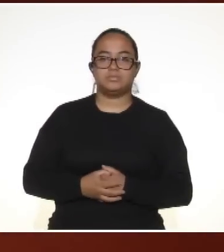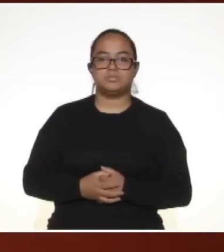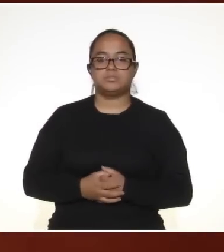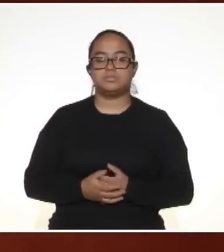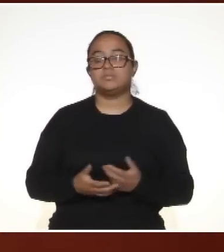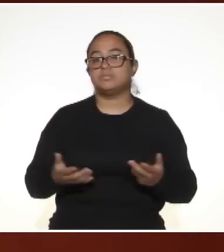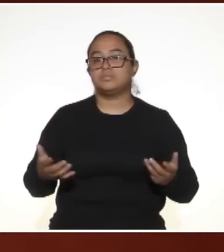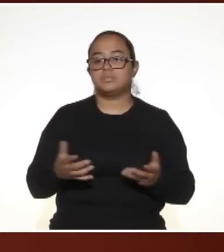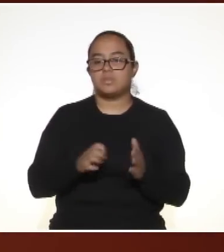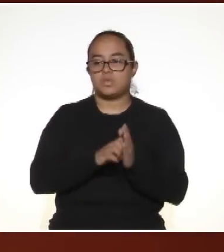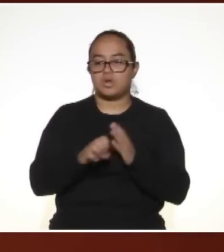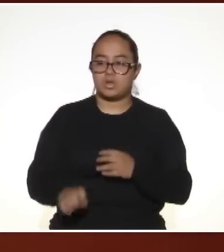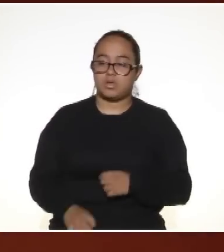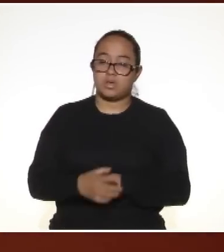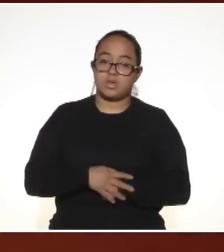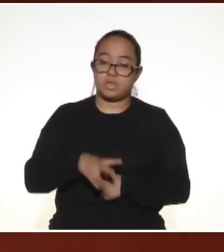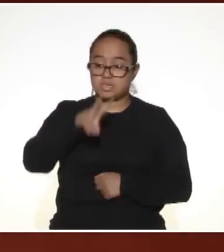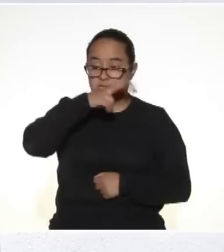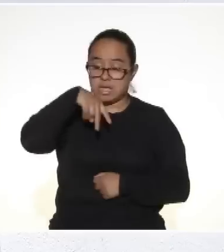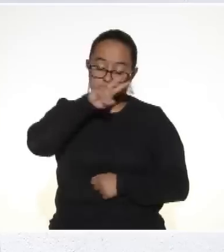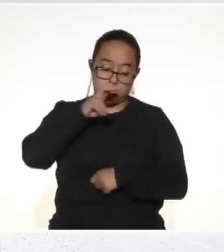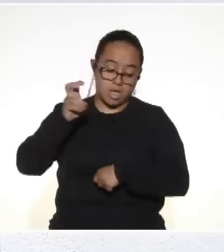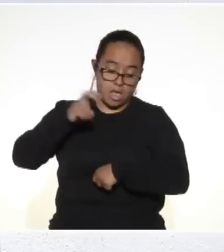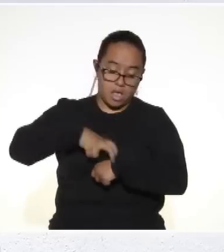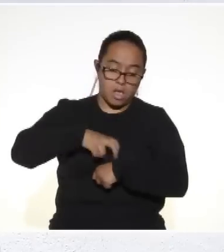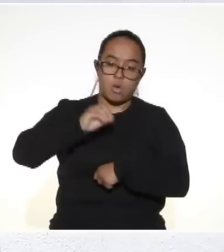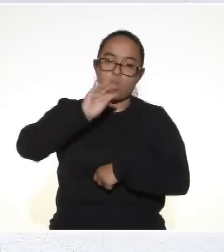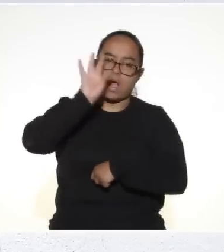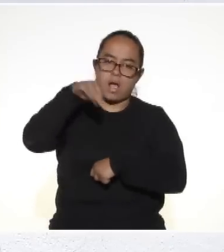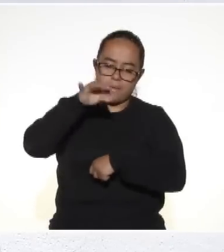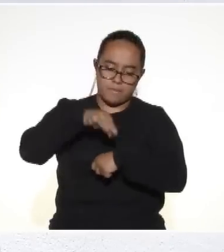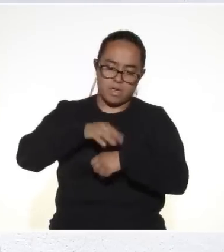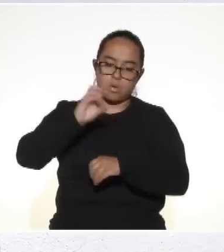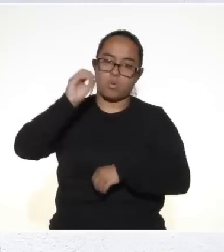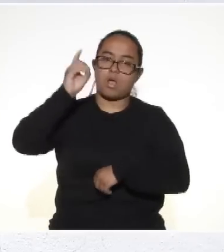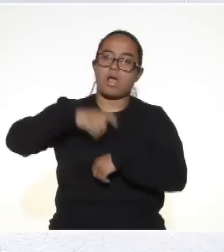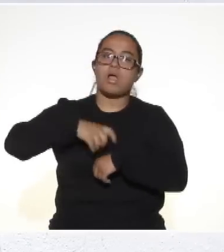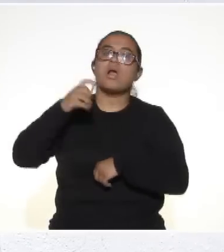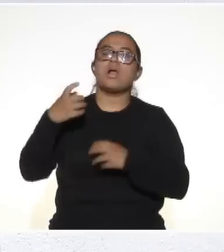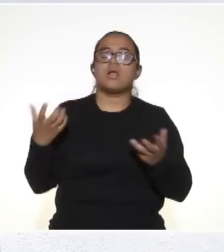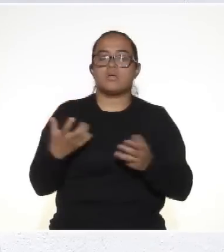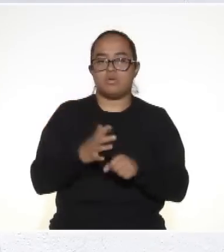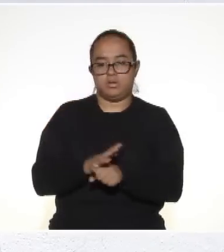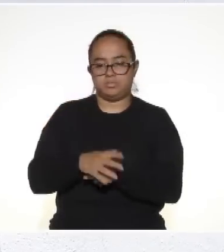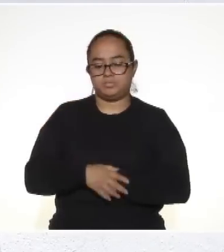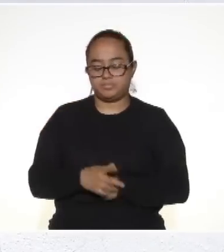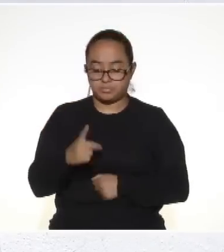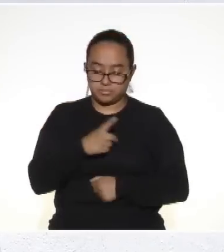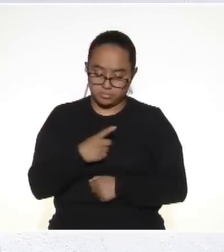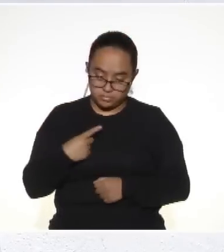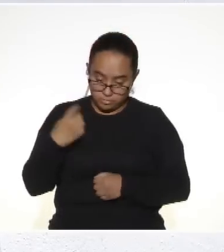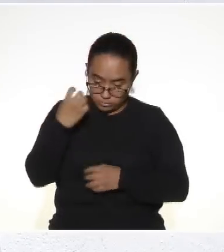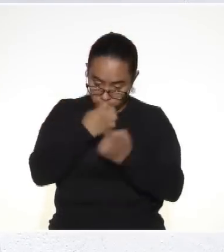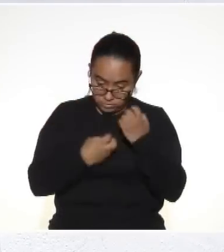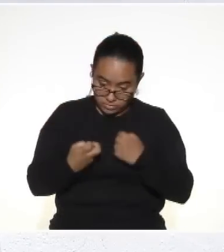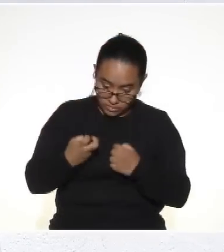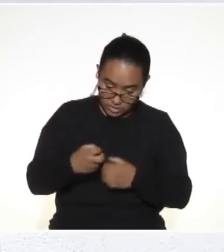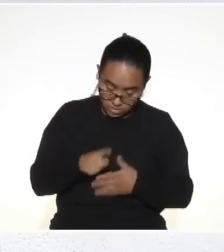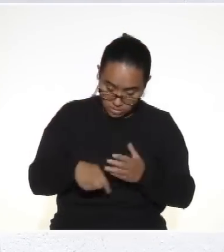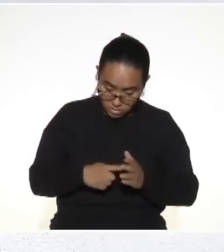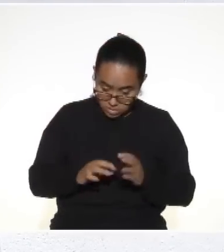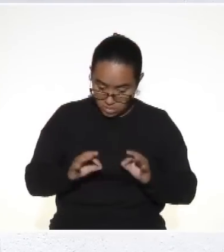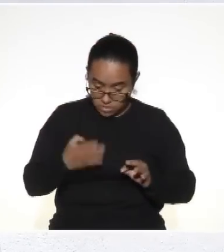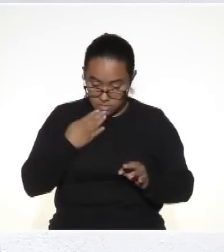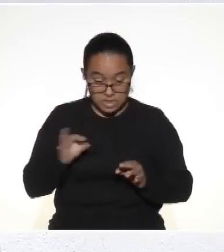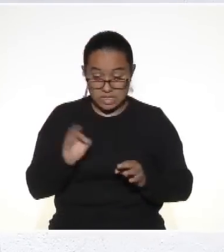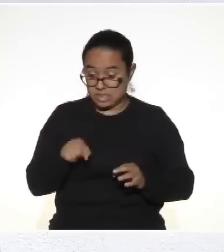¿Qué hacemos ante la mordedura de una serpiente, abeja o alacrán? Ok, primero que nada tenemos que verificar que la escena sea segura. Si la